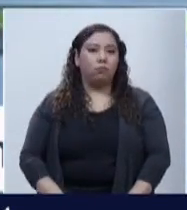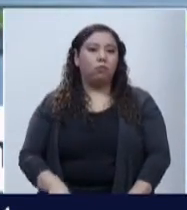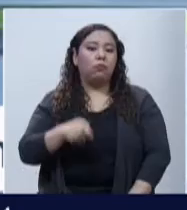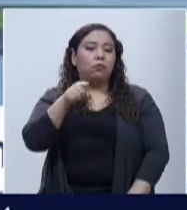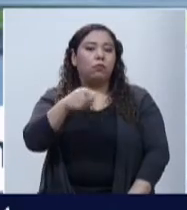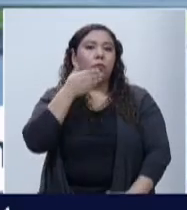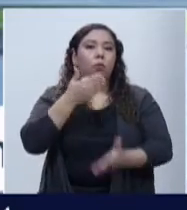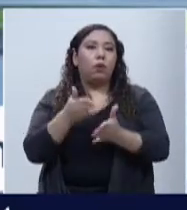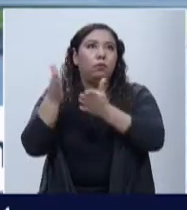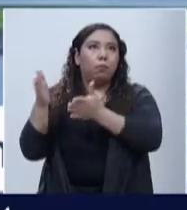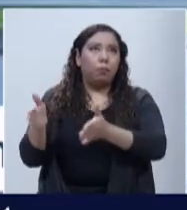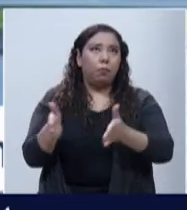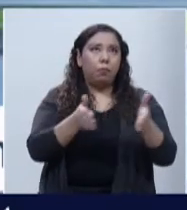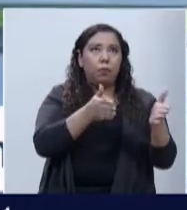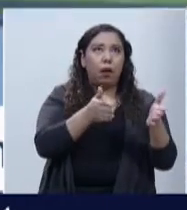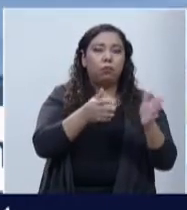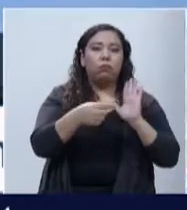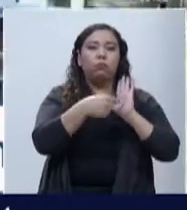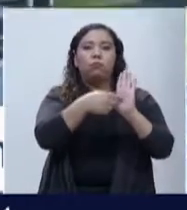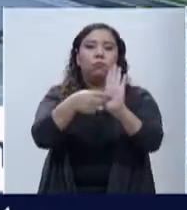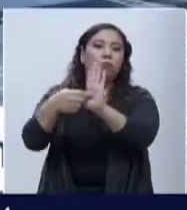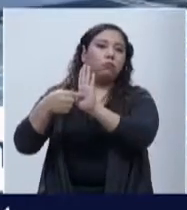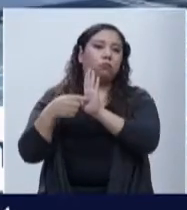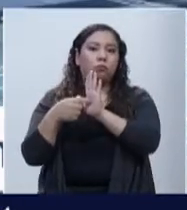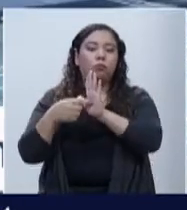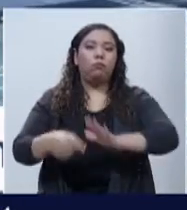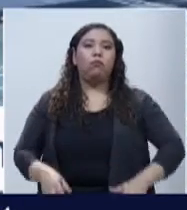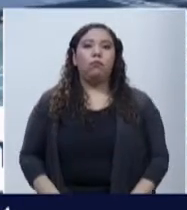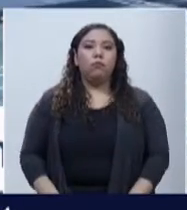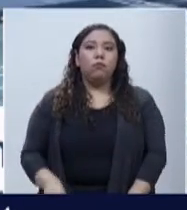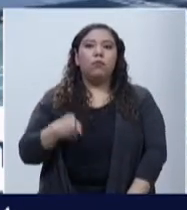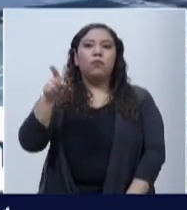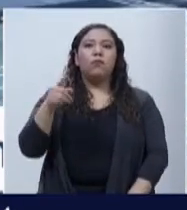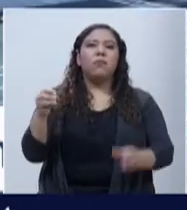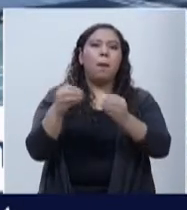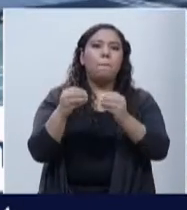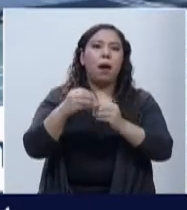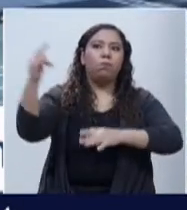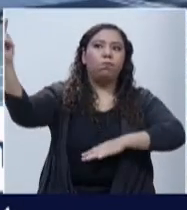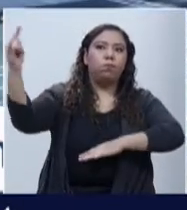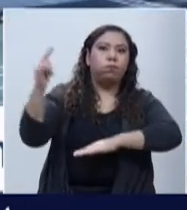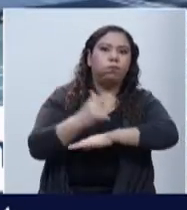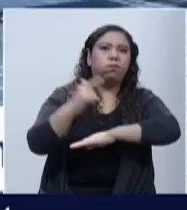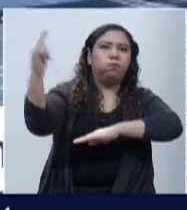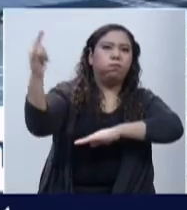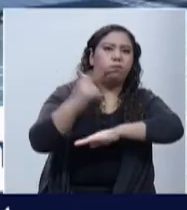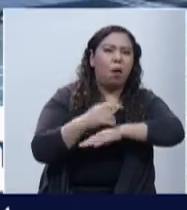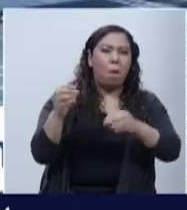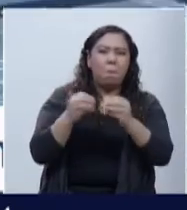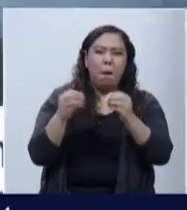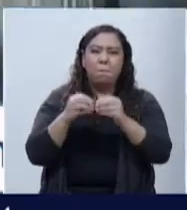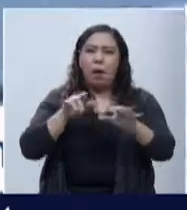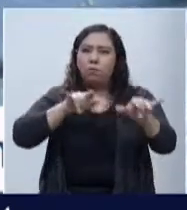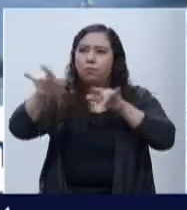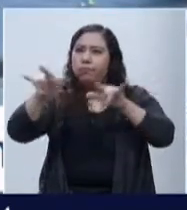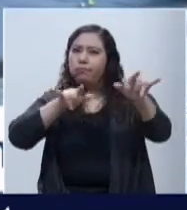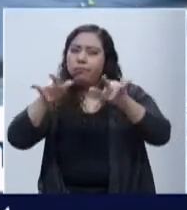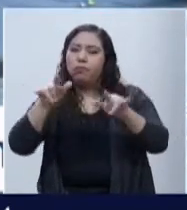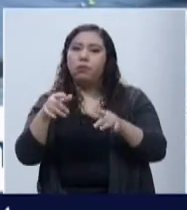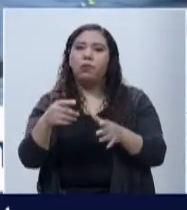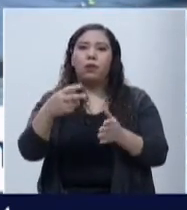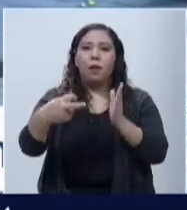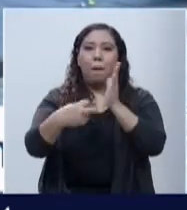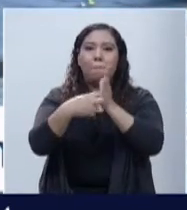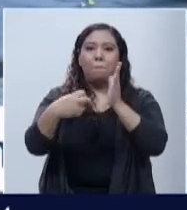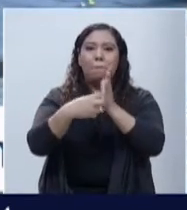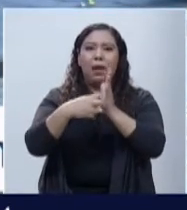plan estratégico que implementa la concesionaria para incrementar la cantidad de destinos y reducir los precios de los